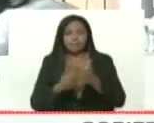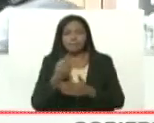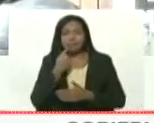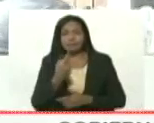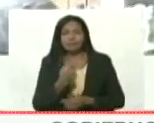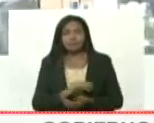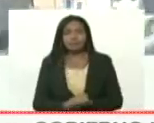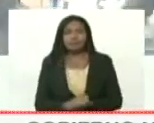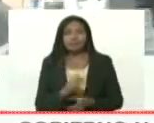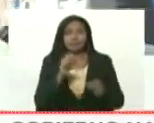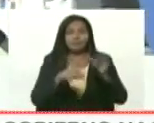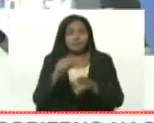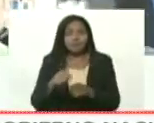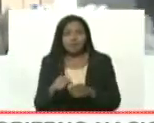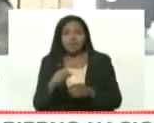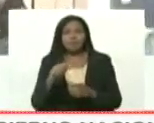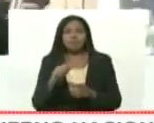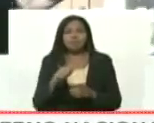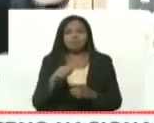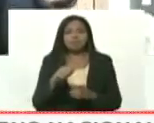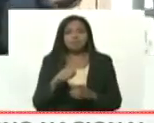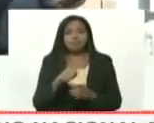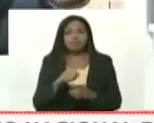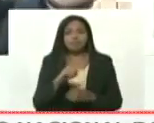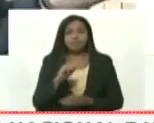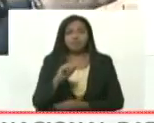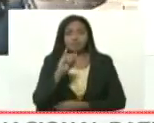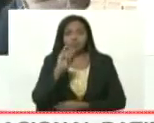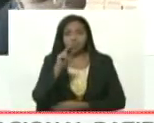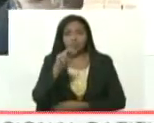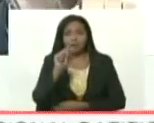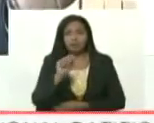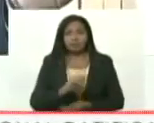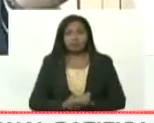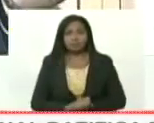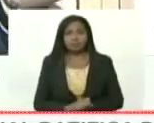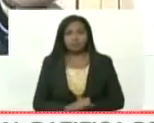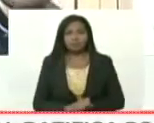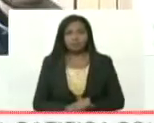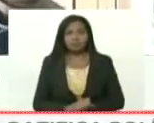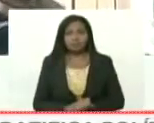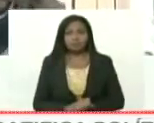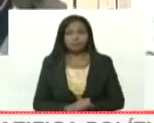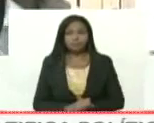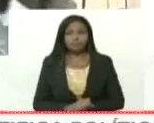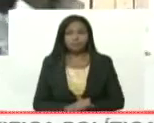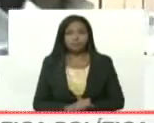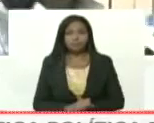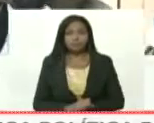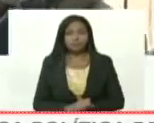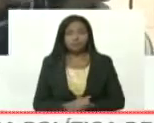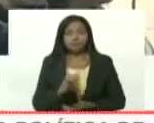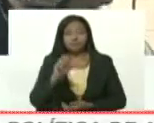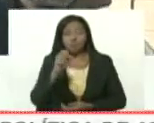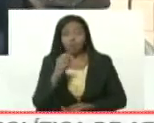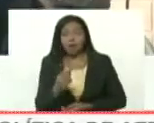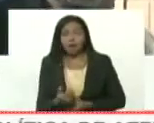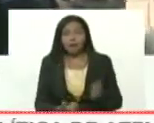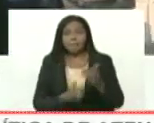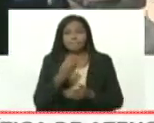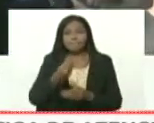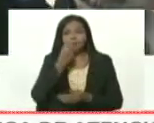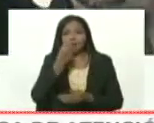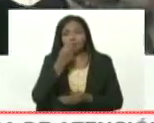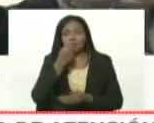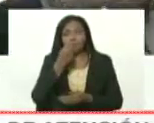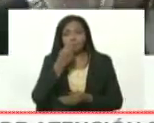yuca también, que tiene. Aquí tiene el cultivo de yuca, pues. Sí. La yuca, que es uno de los productos más consumidos por el